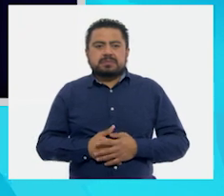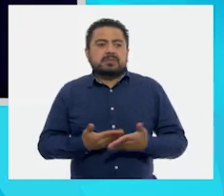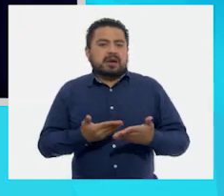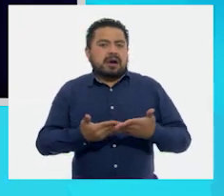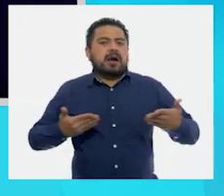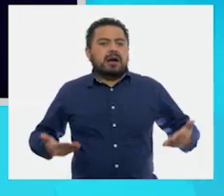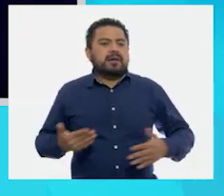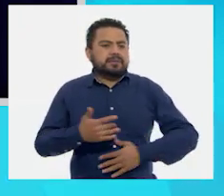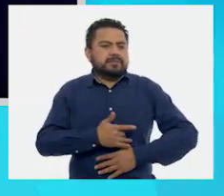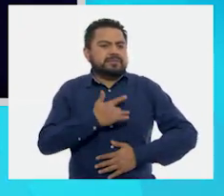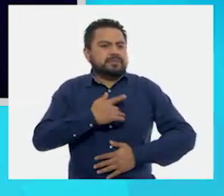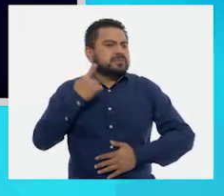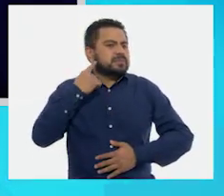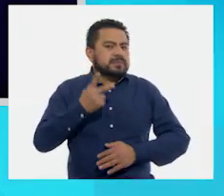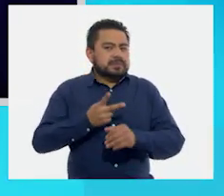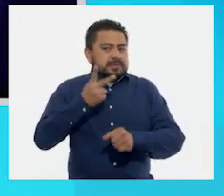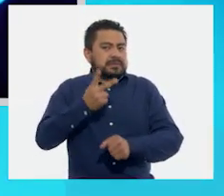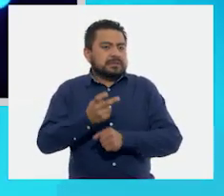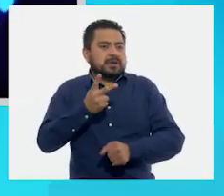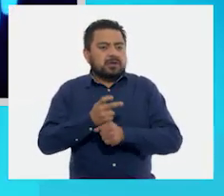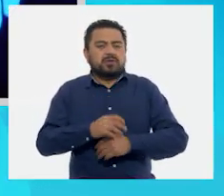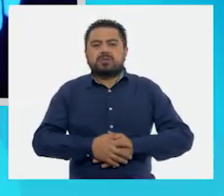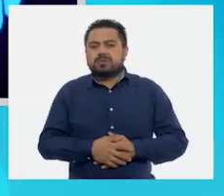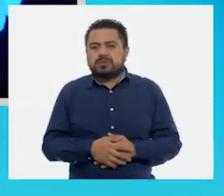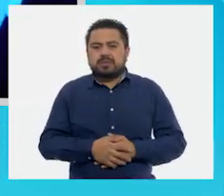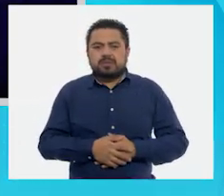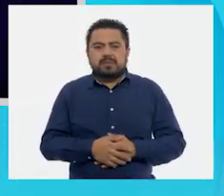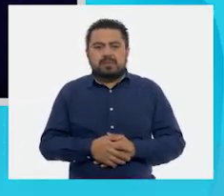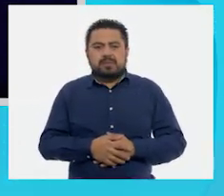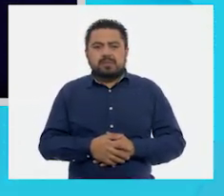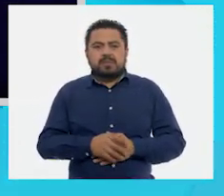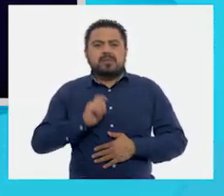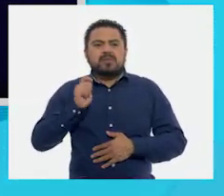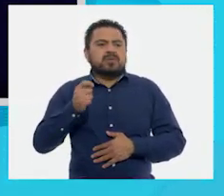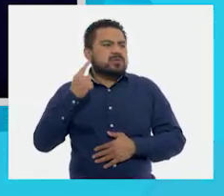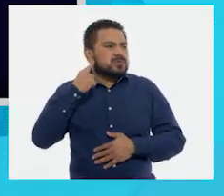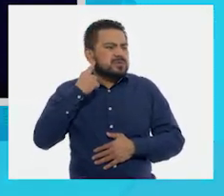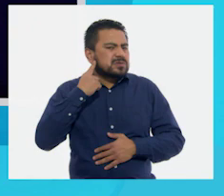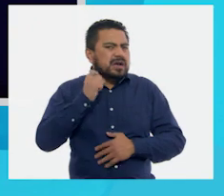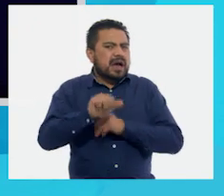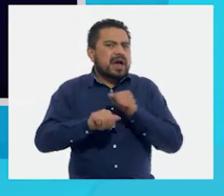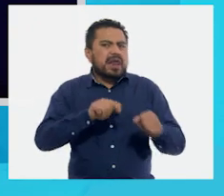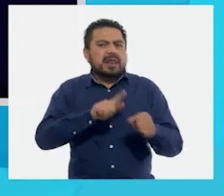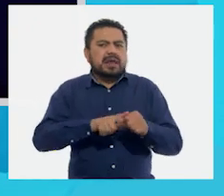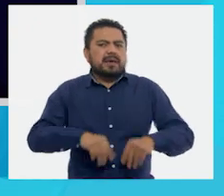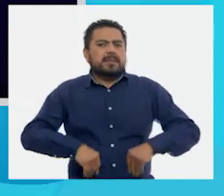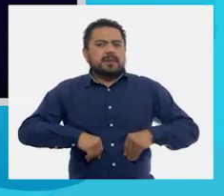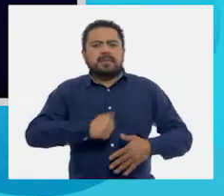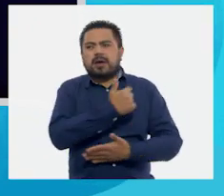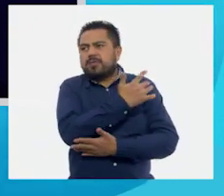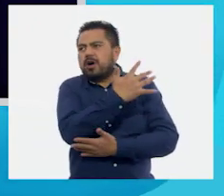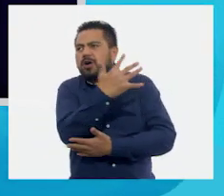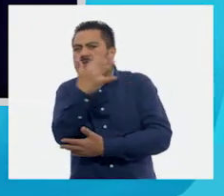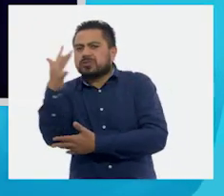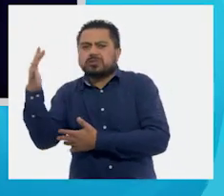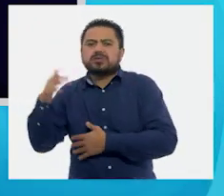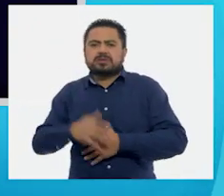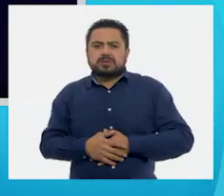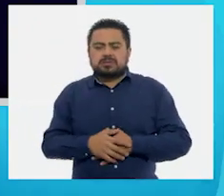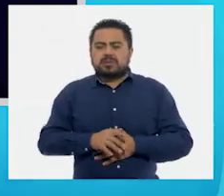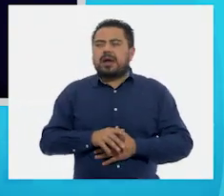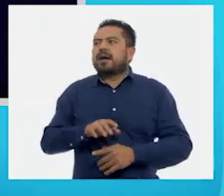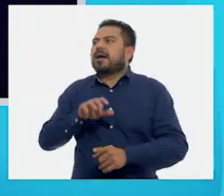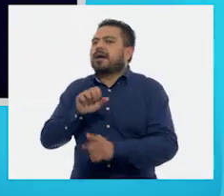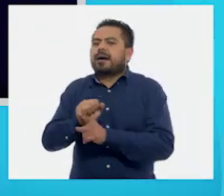Vamos a escuchar el segundo sonido. Es el sonido de un animal que vive en el bosque.